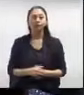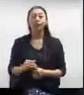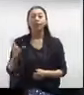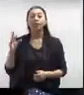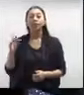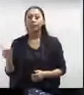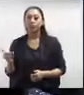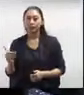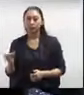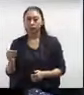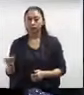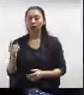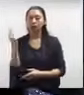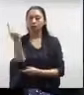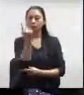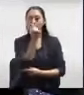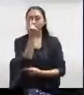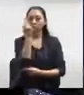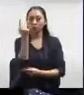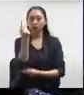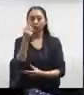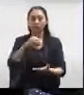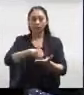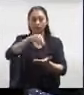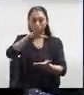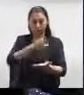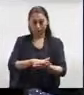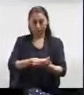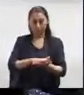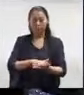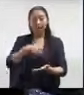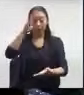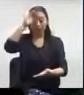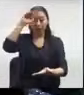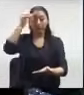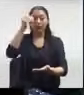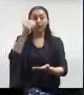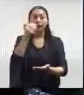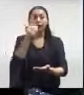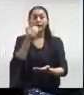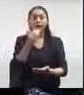Diputados, es importante interpelar. Creo que es un